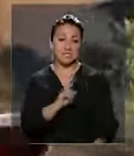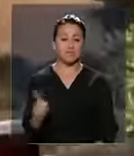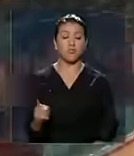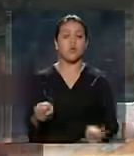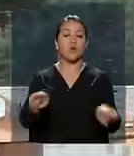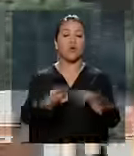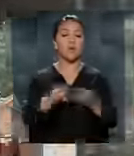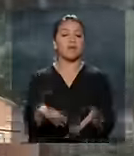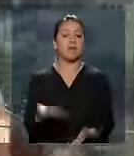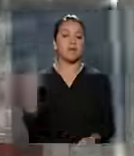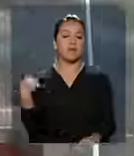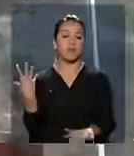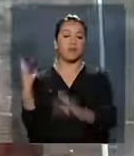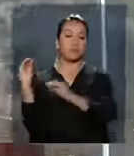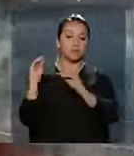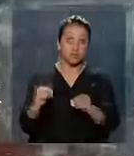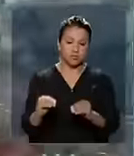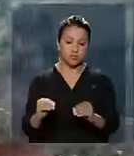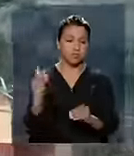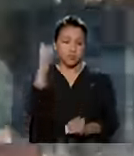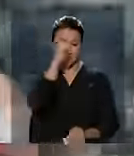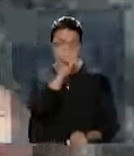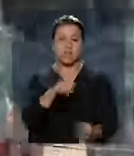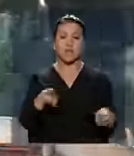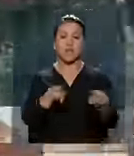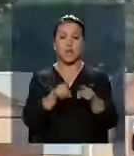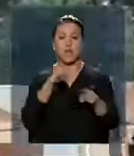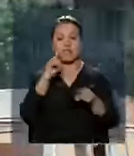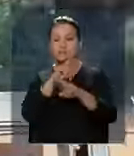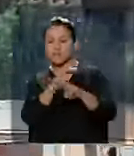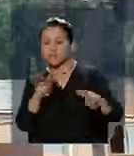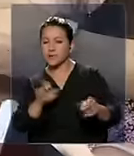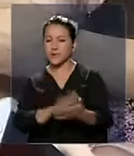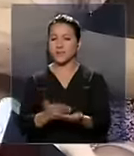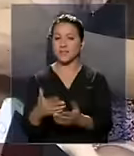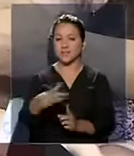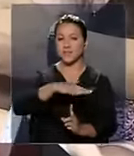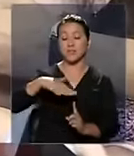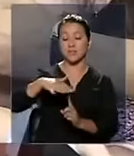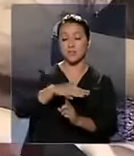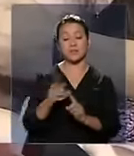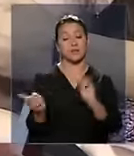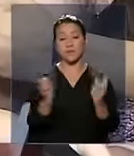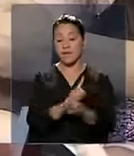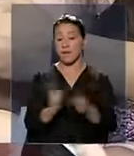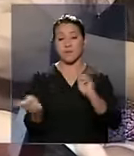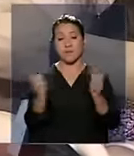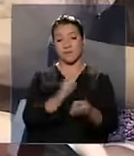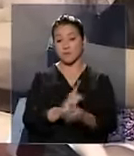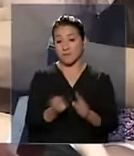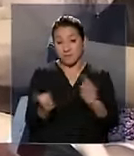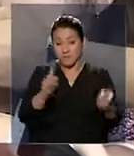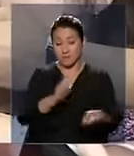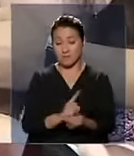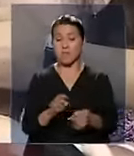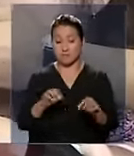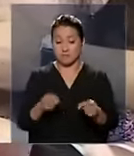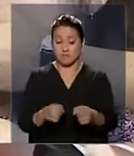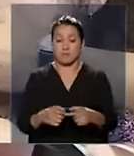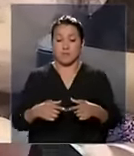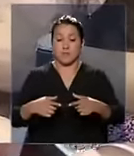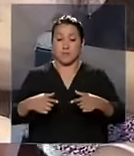antes. Lamentablemente es un diagnóstico y un catastro que es dinámico en el tiempo y que ha ido aumentando